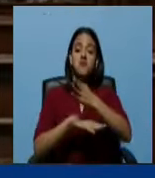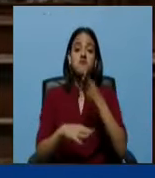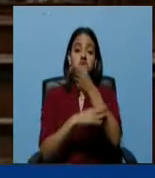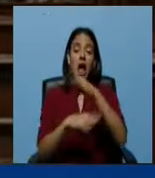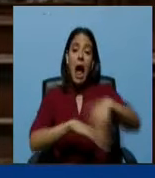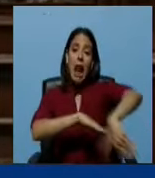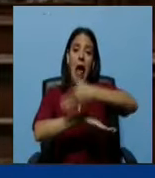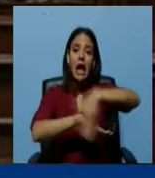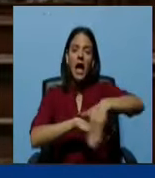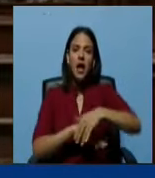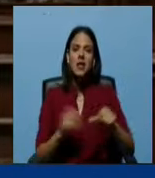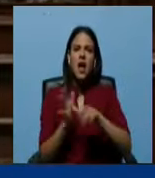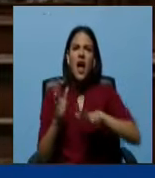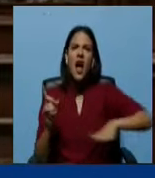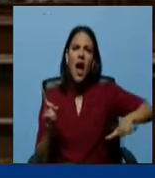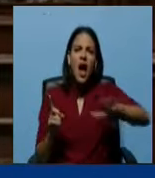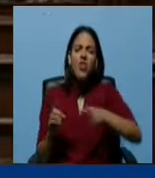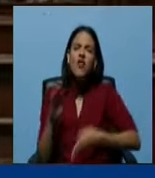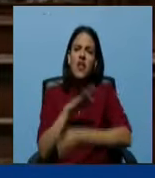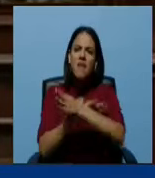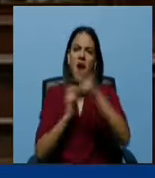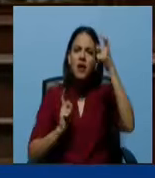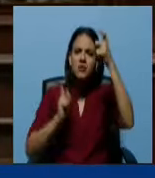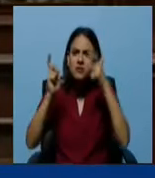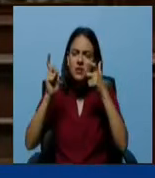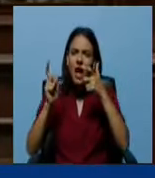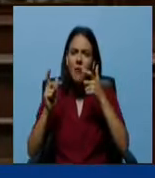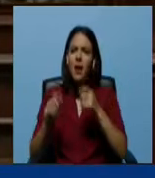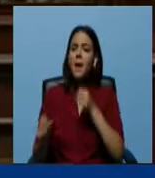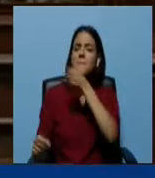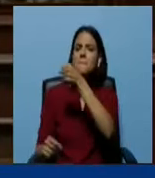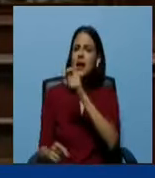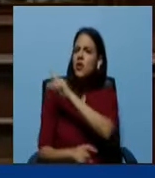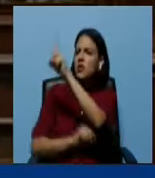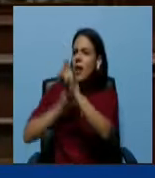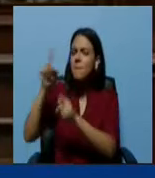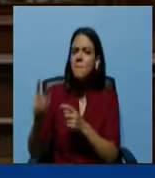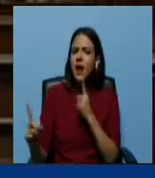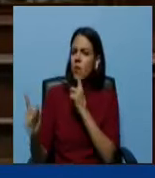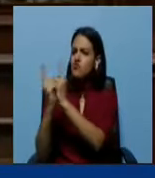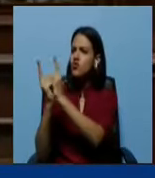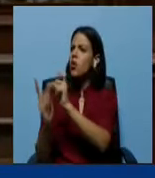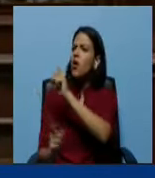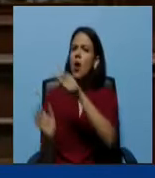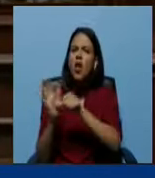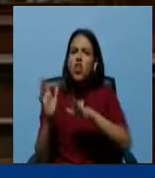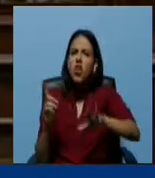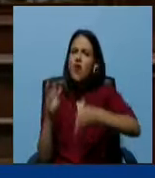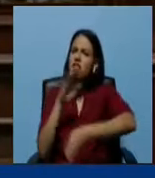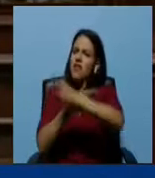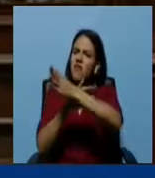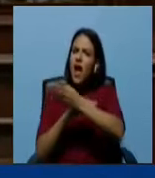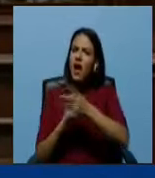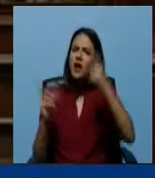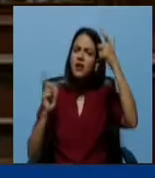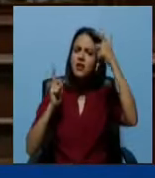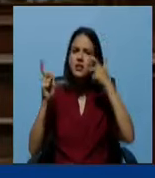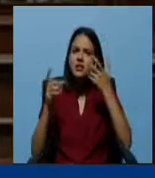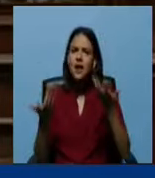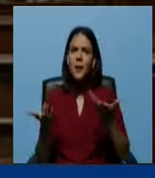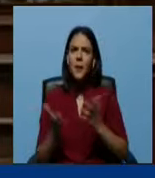él, ¿a dónde va usted, comandante Chávez? Le preguntó un periodista de Venevisión, Santiago Gutiérrez, que ahora es